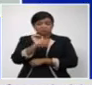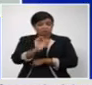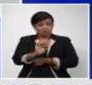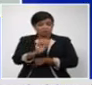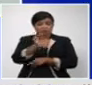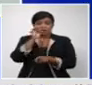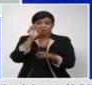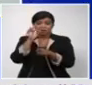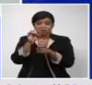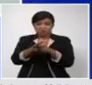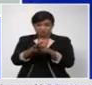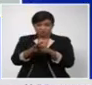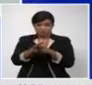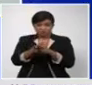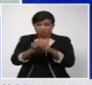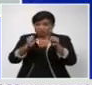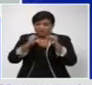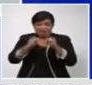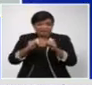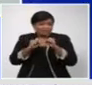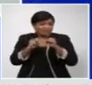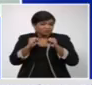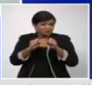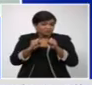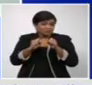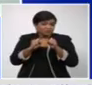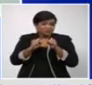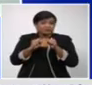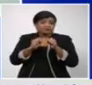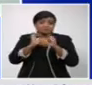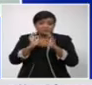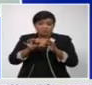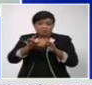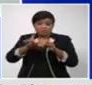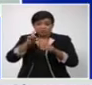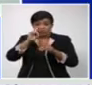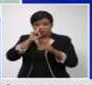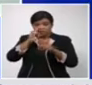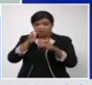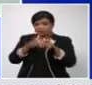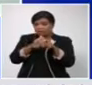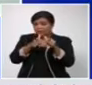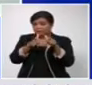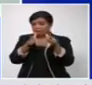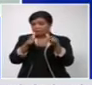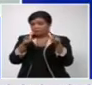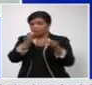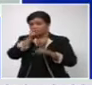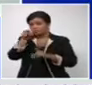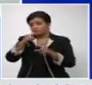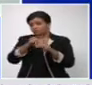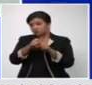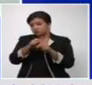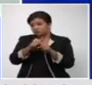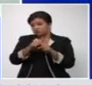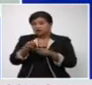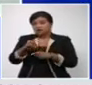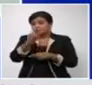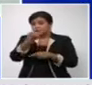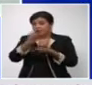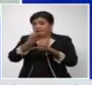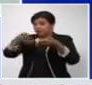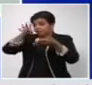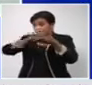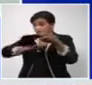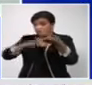se asentó todavía más el incremento del número de casos. La primera barra son los pacientes que